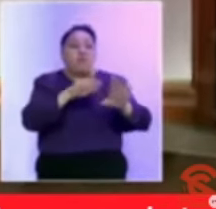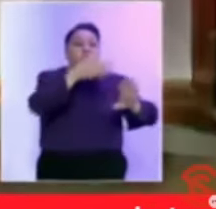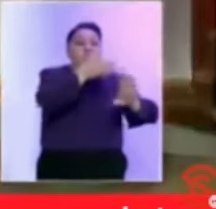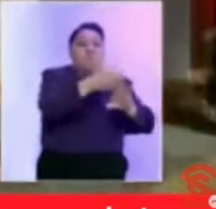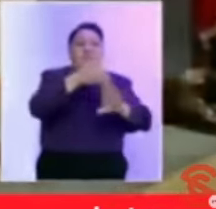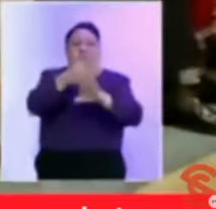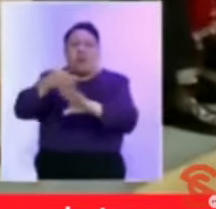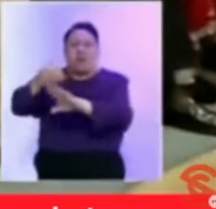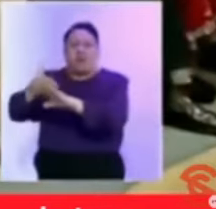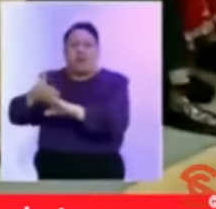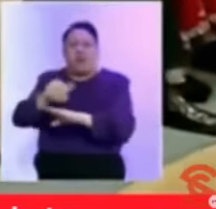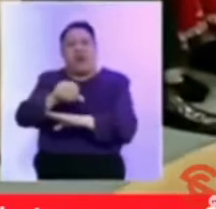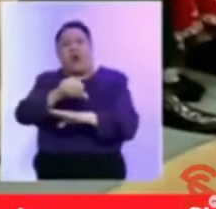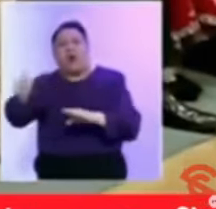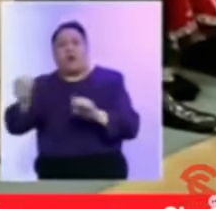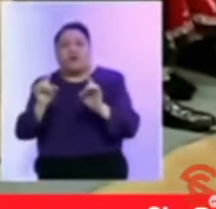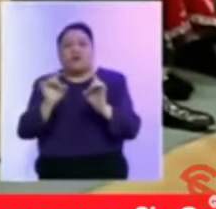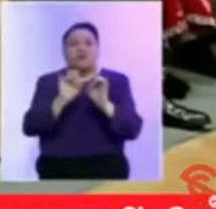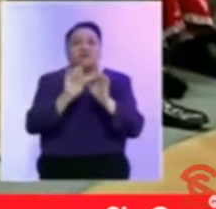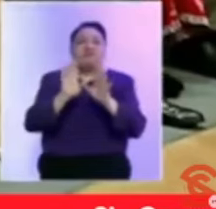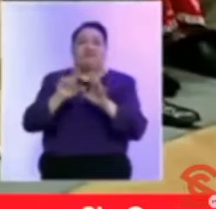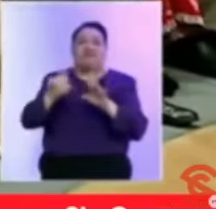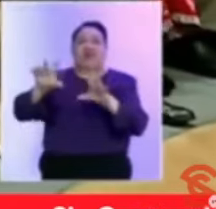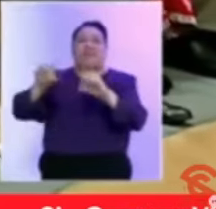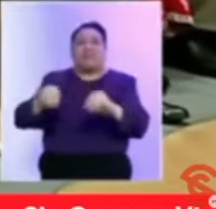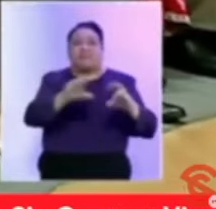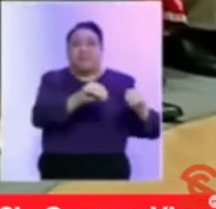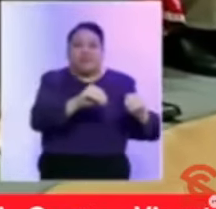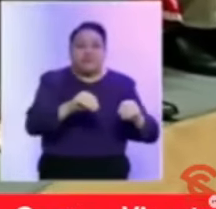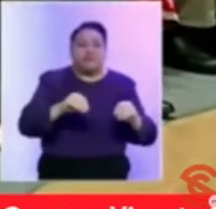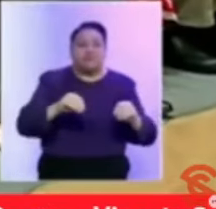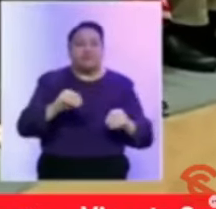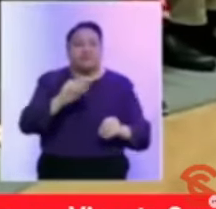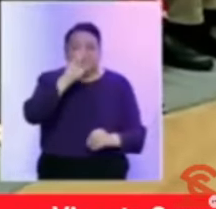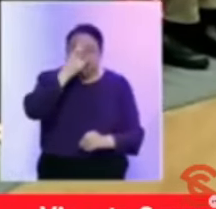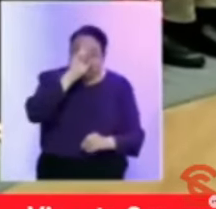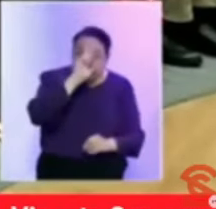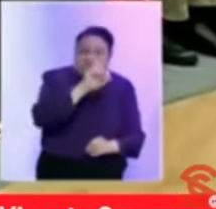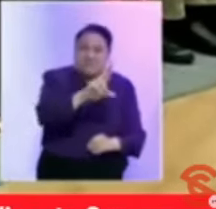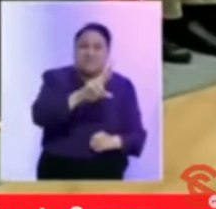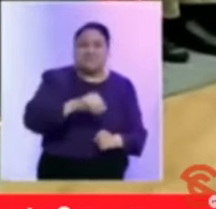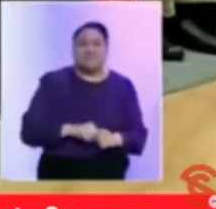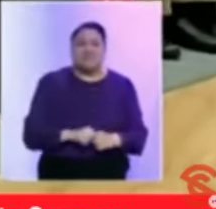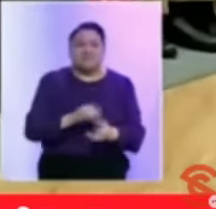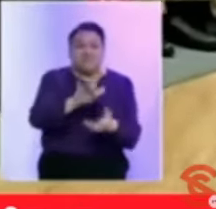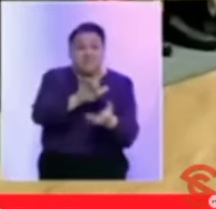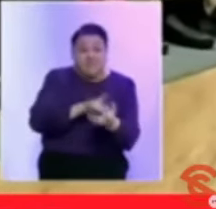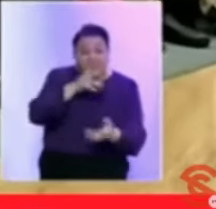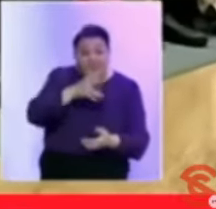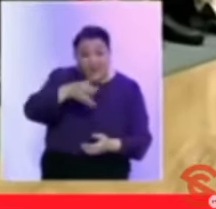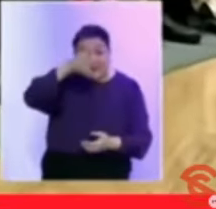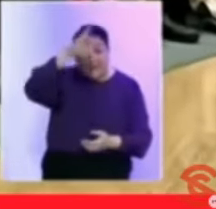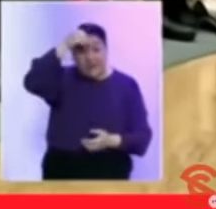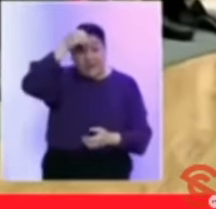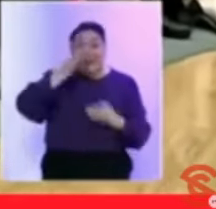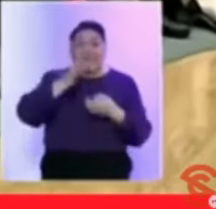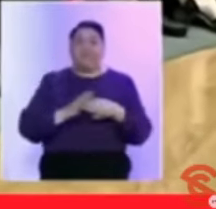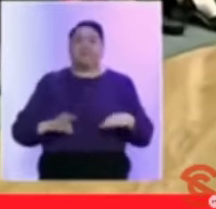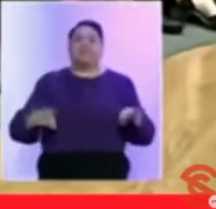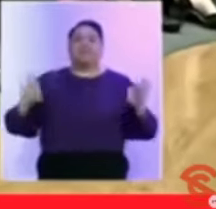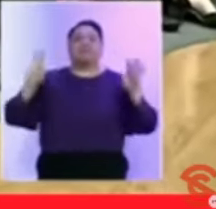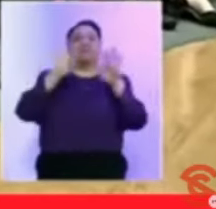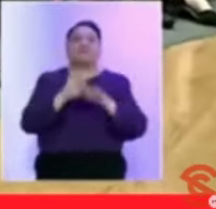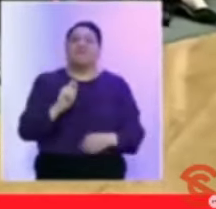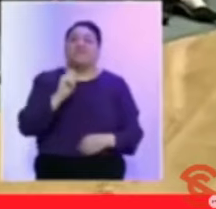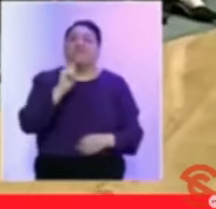durante el proceso electoral una enseñanza de alta relevancia es la